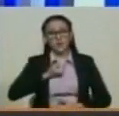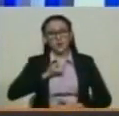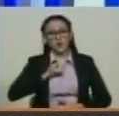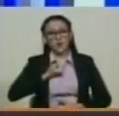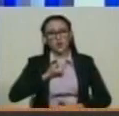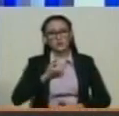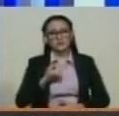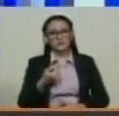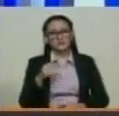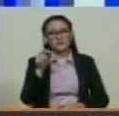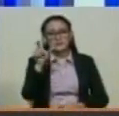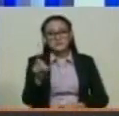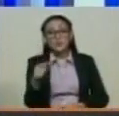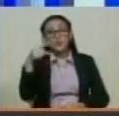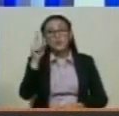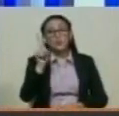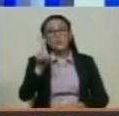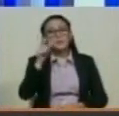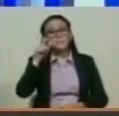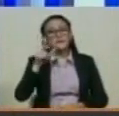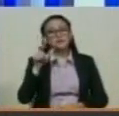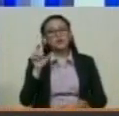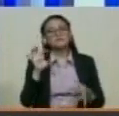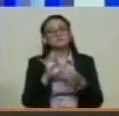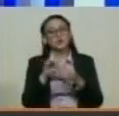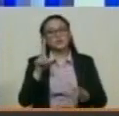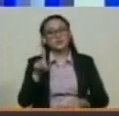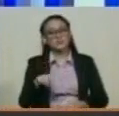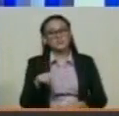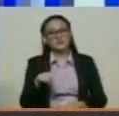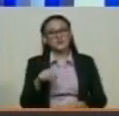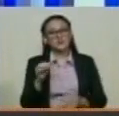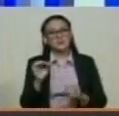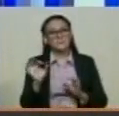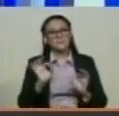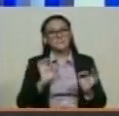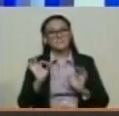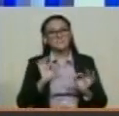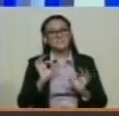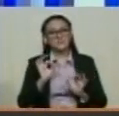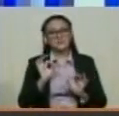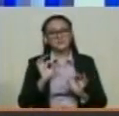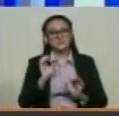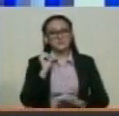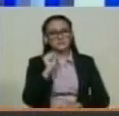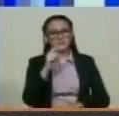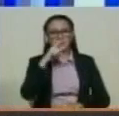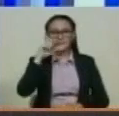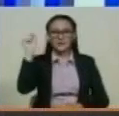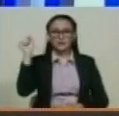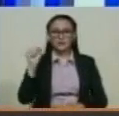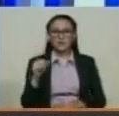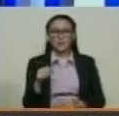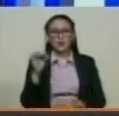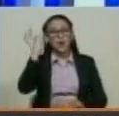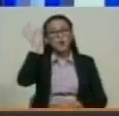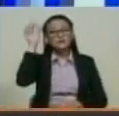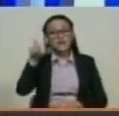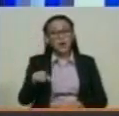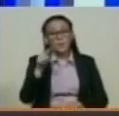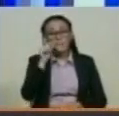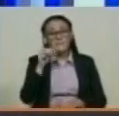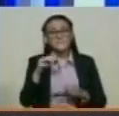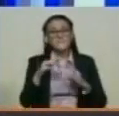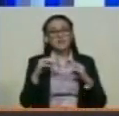de las personas implicadas en el magnicidio en grado de frustración, un concejal del área metropolitana, dando detalles de